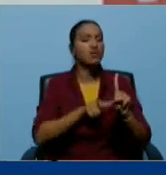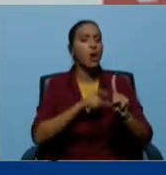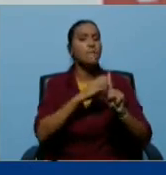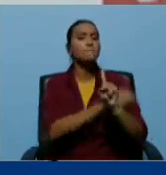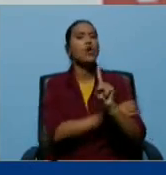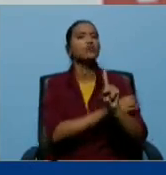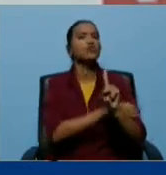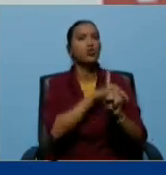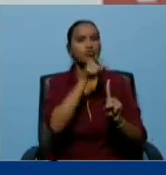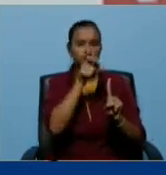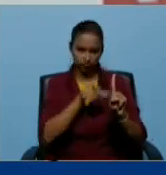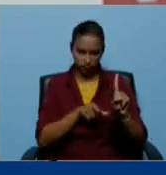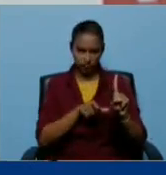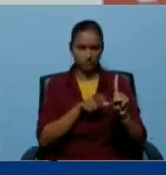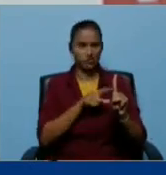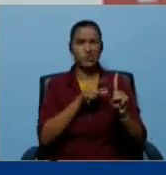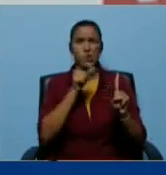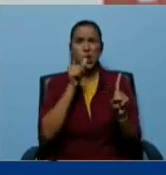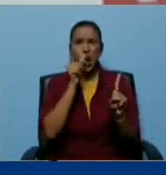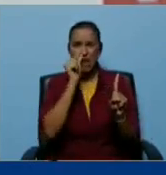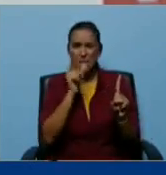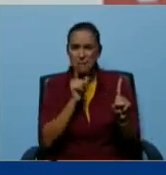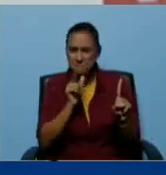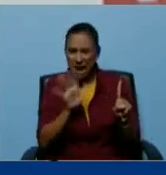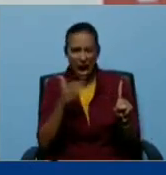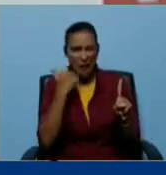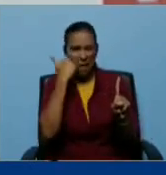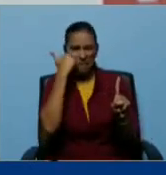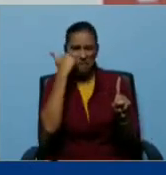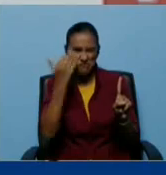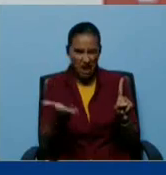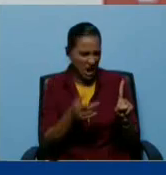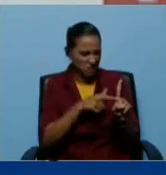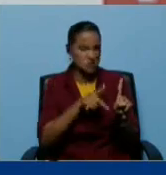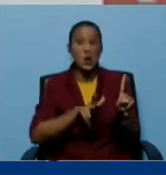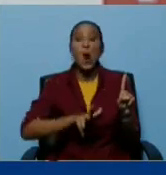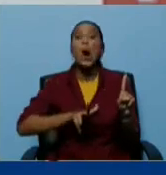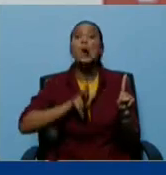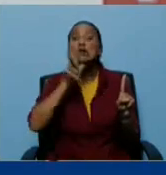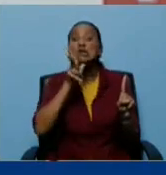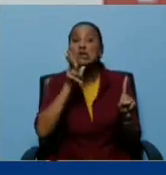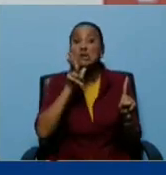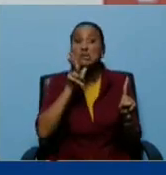vomitivo, horroroso, horrible, más horrible que Milei,